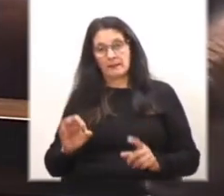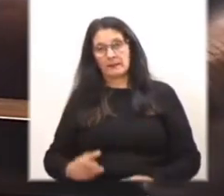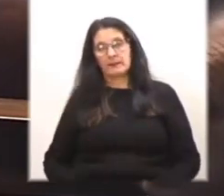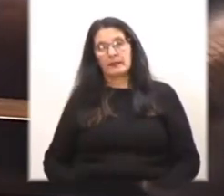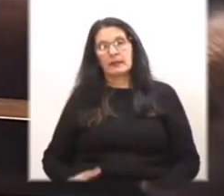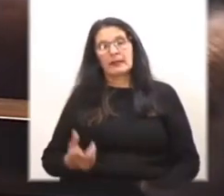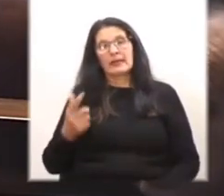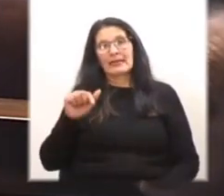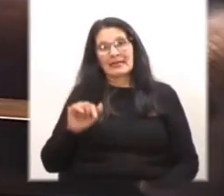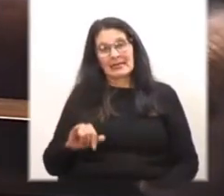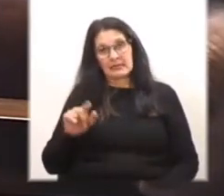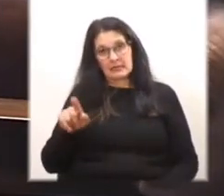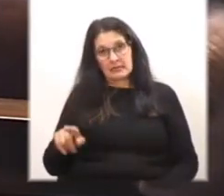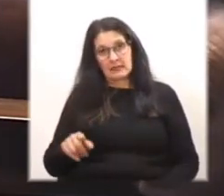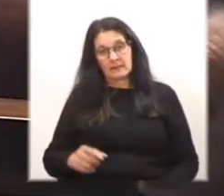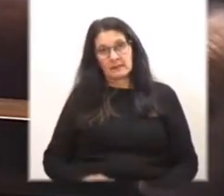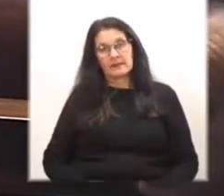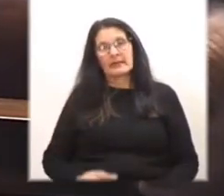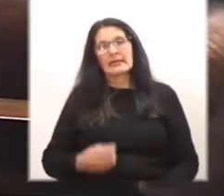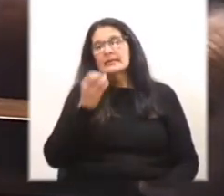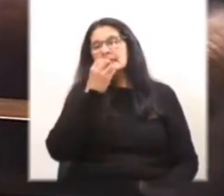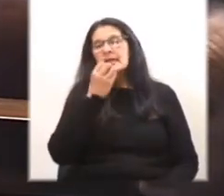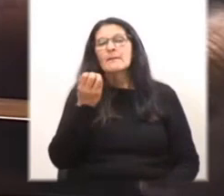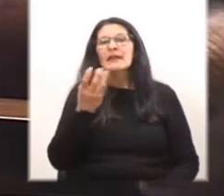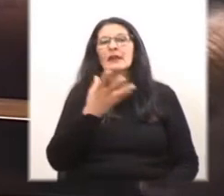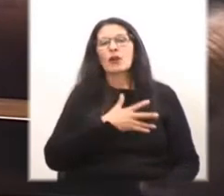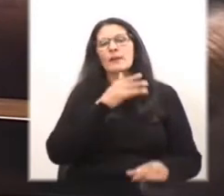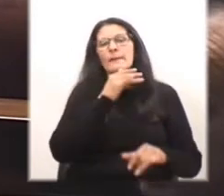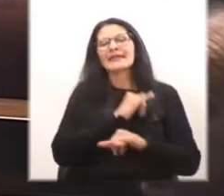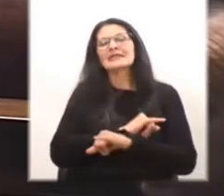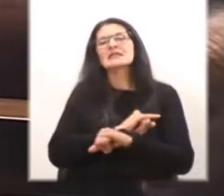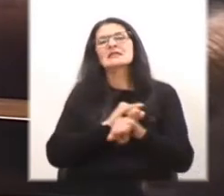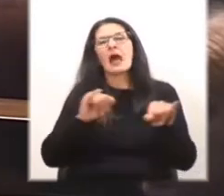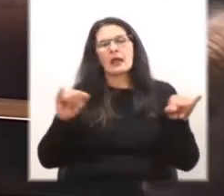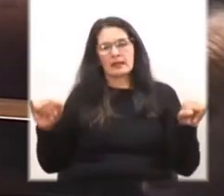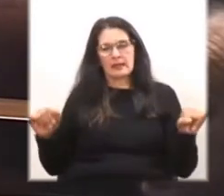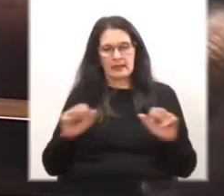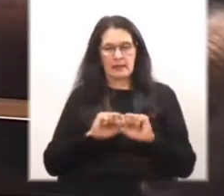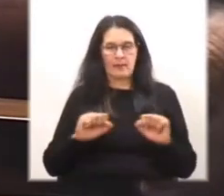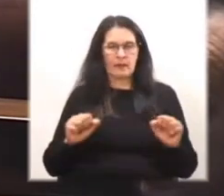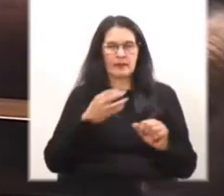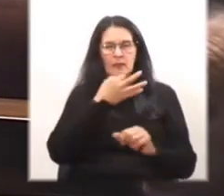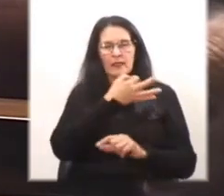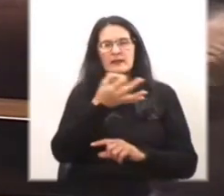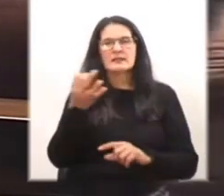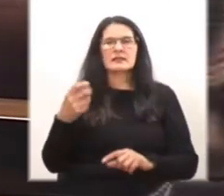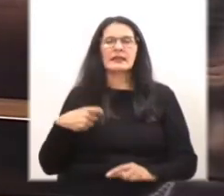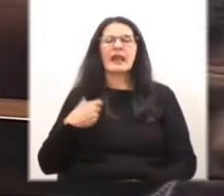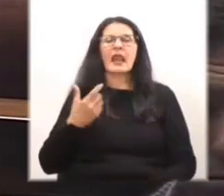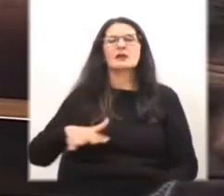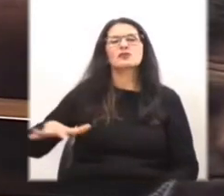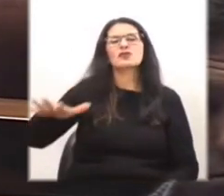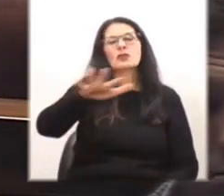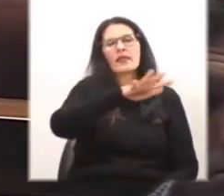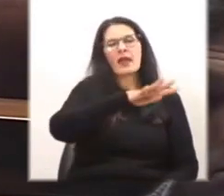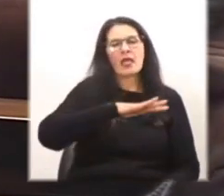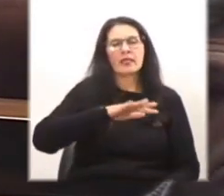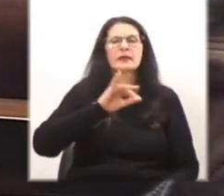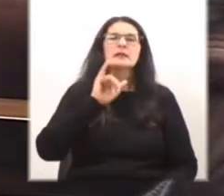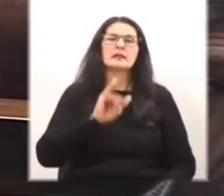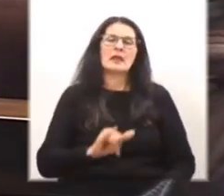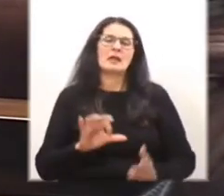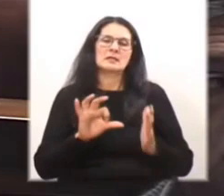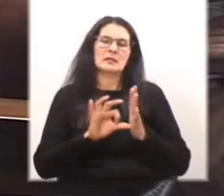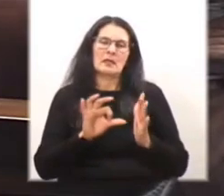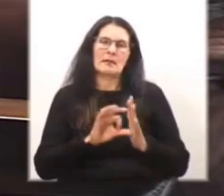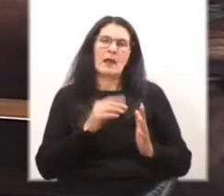Y ese es el mejor mensaje que le podemos dejar a la sociedad toda y al sistema político.